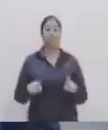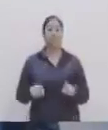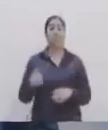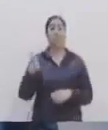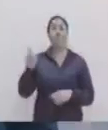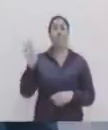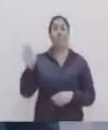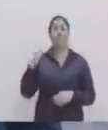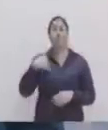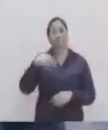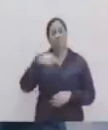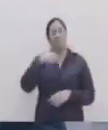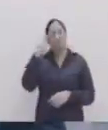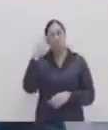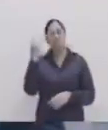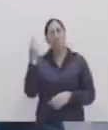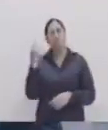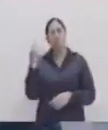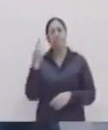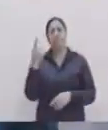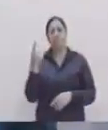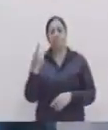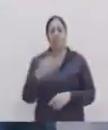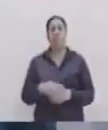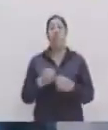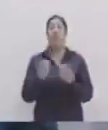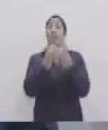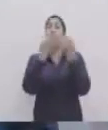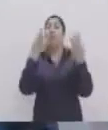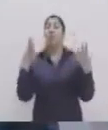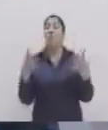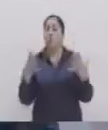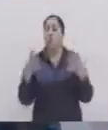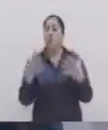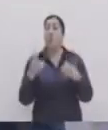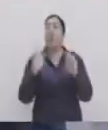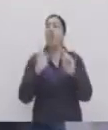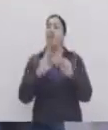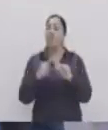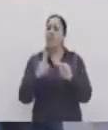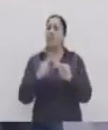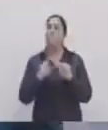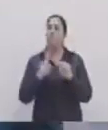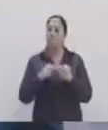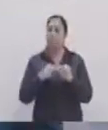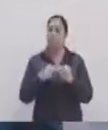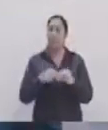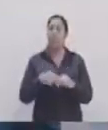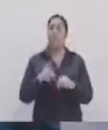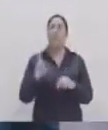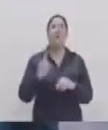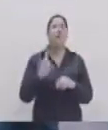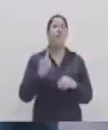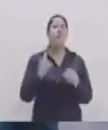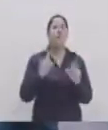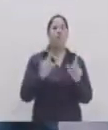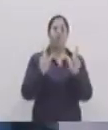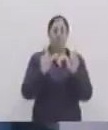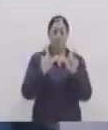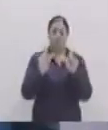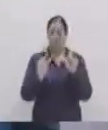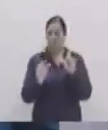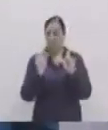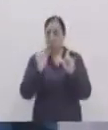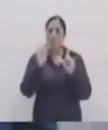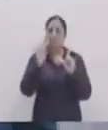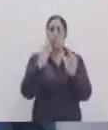que tenemos que entender. El número de oxidación va a depender específicamente de su ubicación